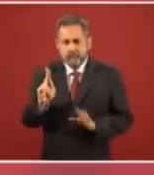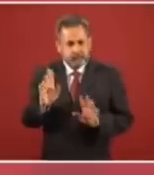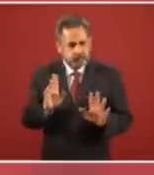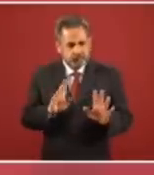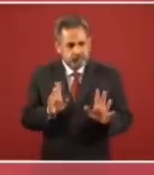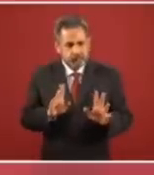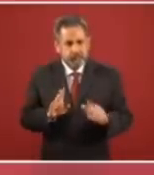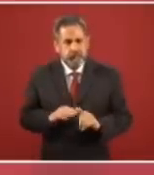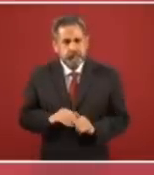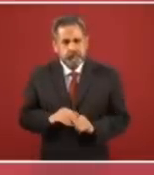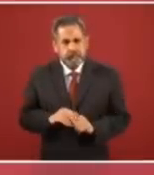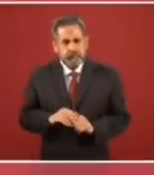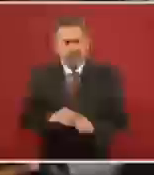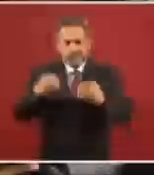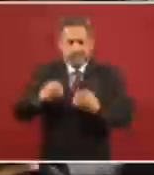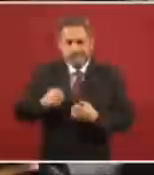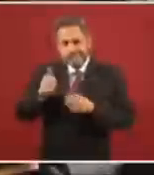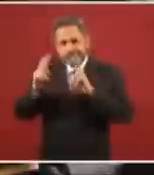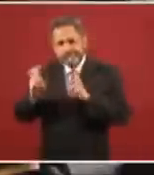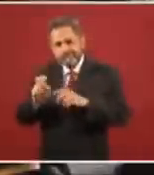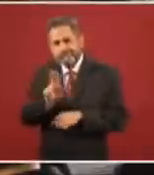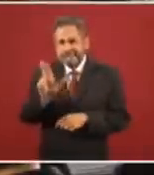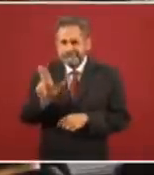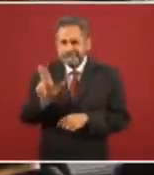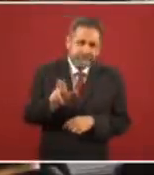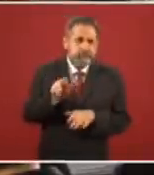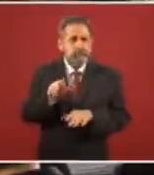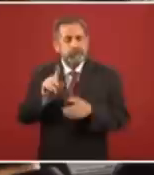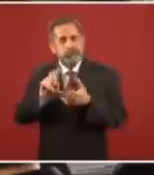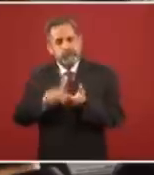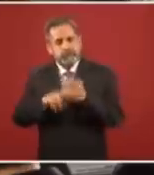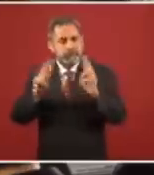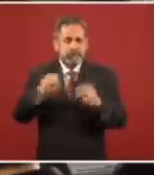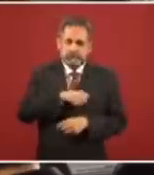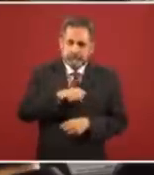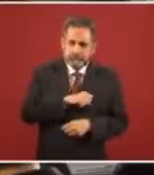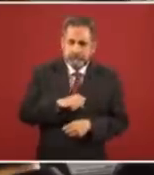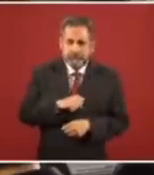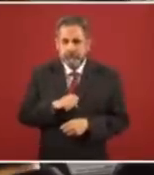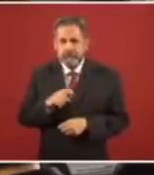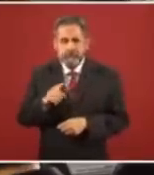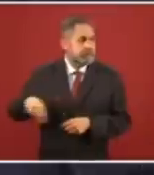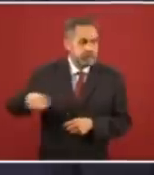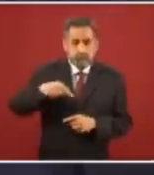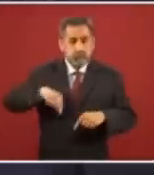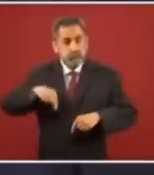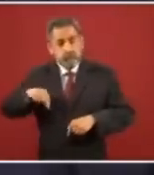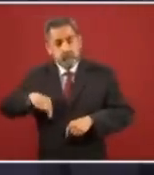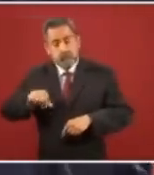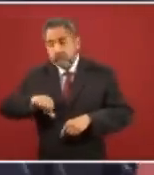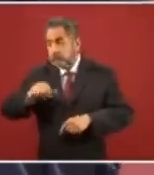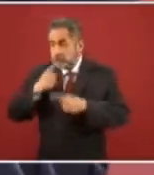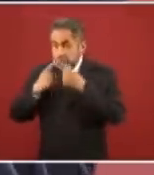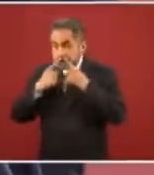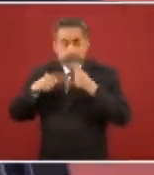vamos a tener otros temas. El martes tenemos lo de salud y se acordó hoy